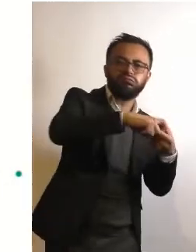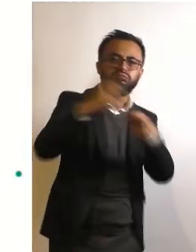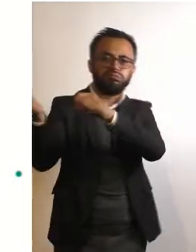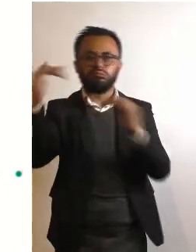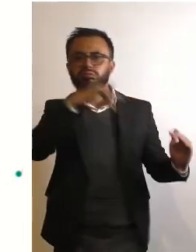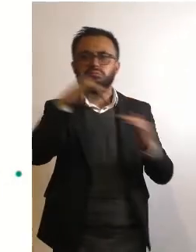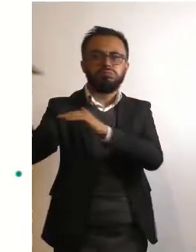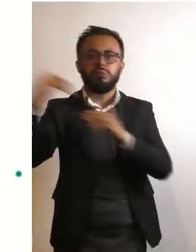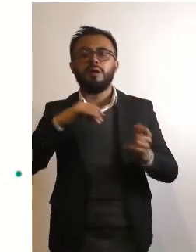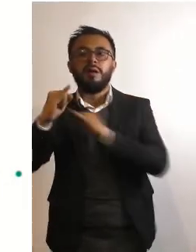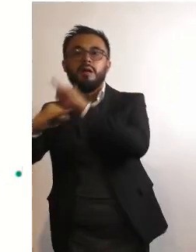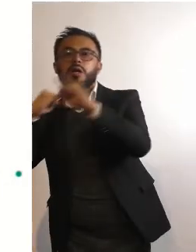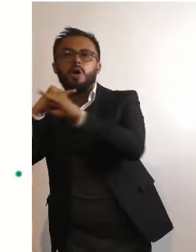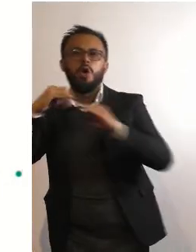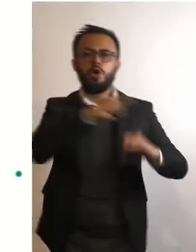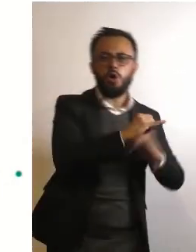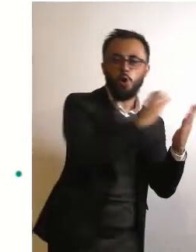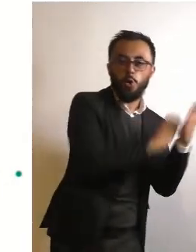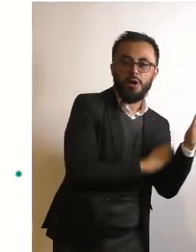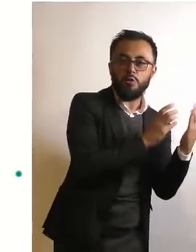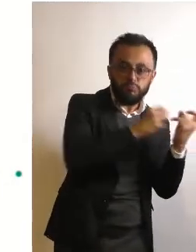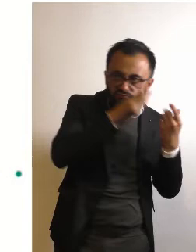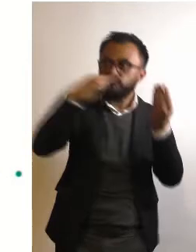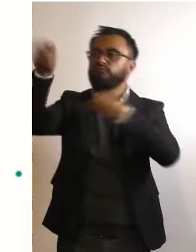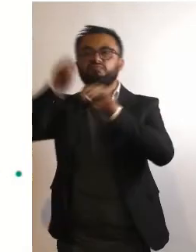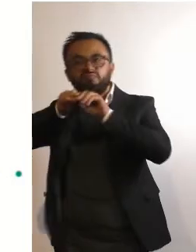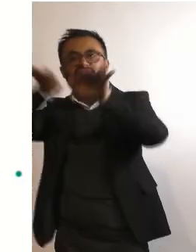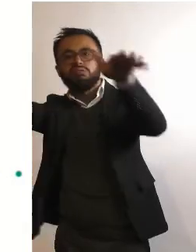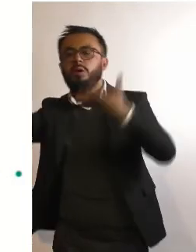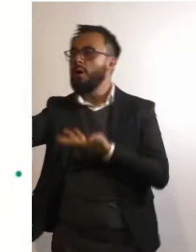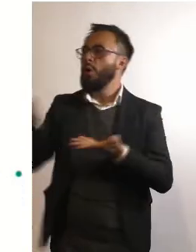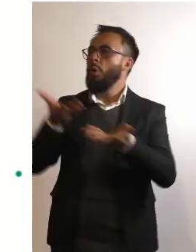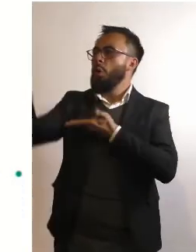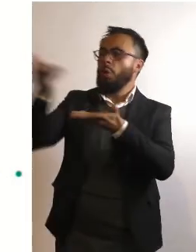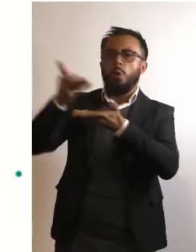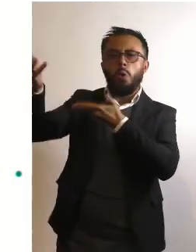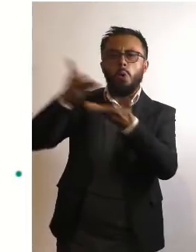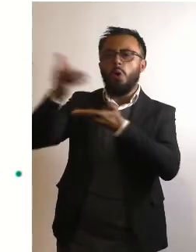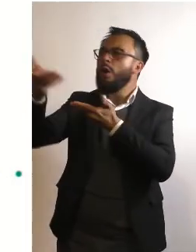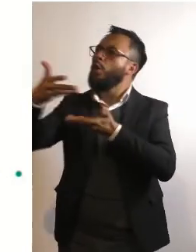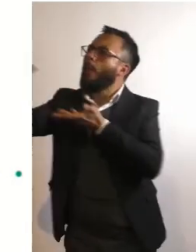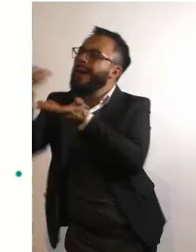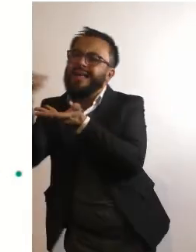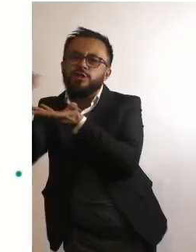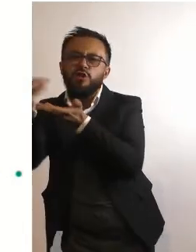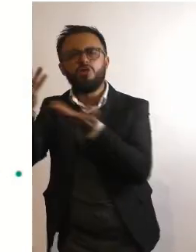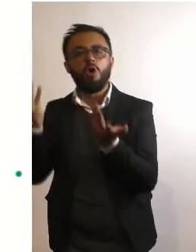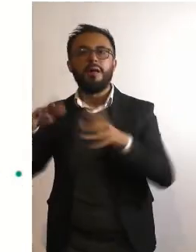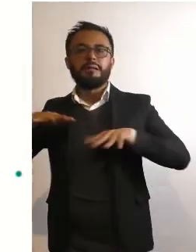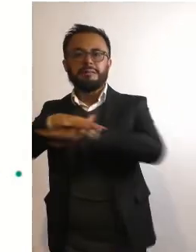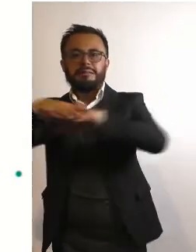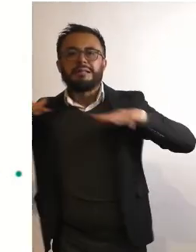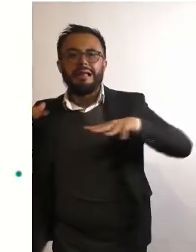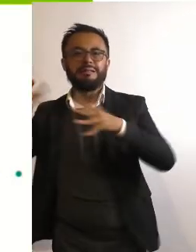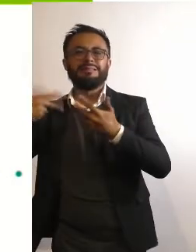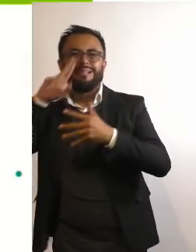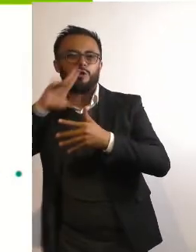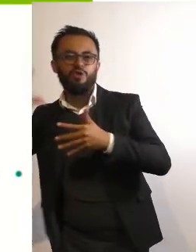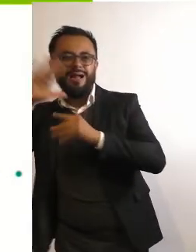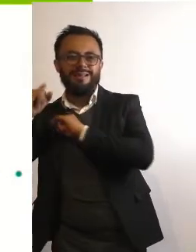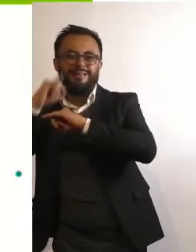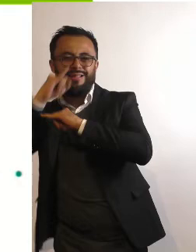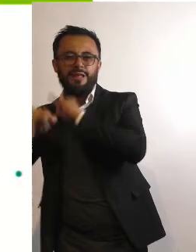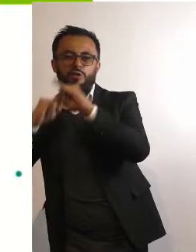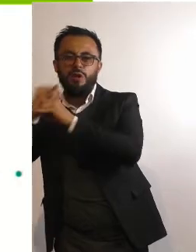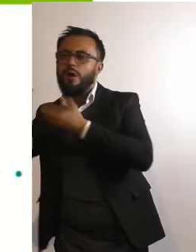de cooperación, alianzas y participación en diferentes redes y asociaciones, tanto nacionales como internacionales. Siguiente.